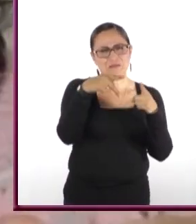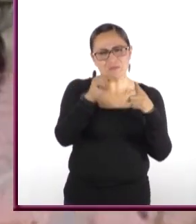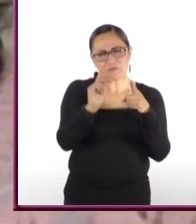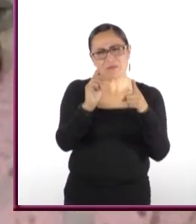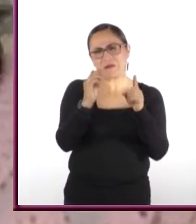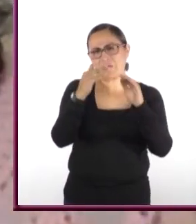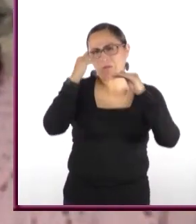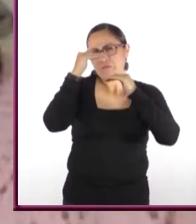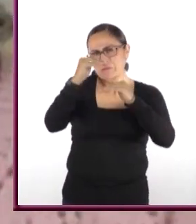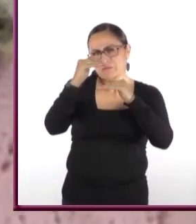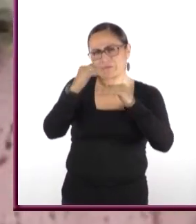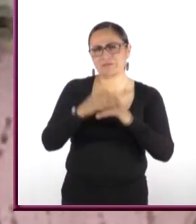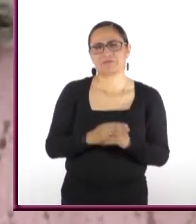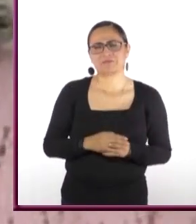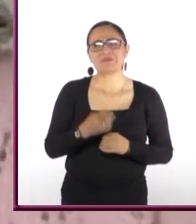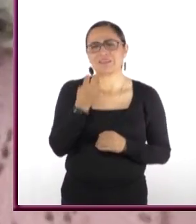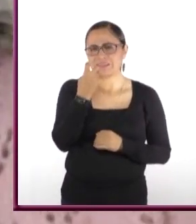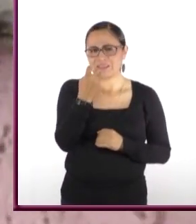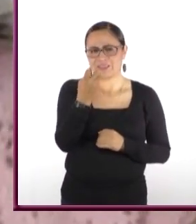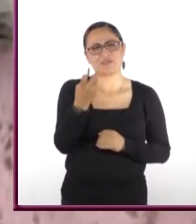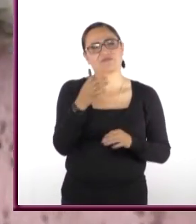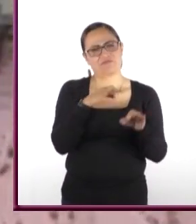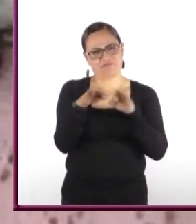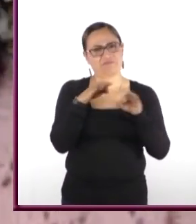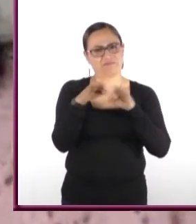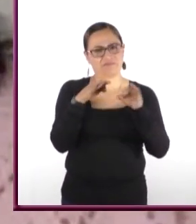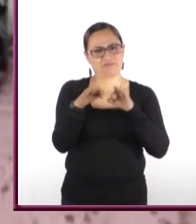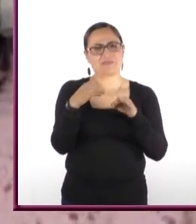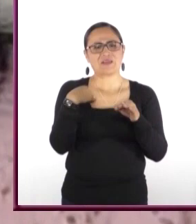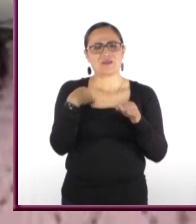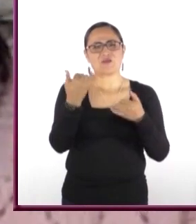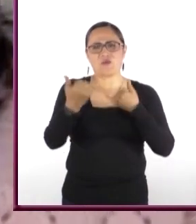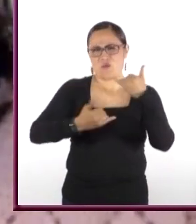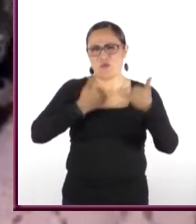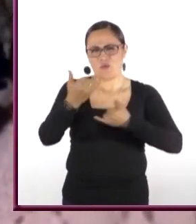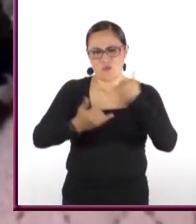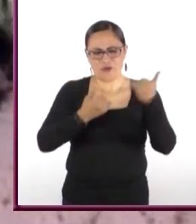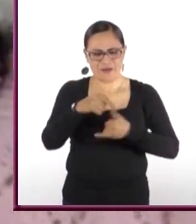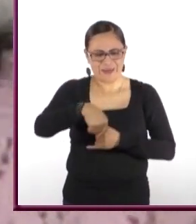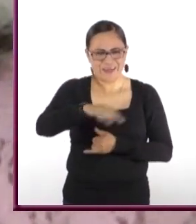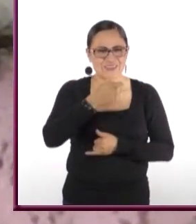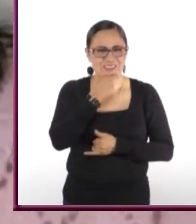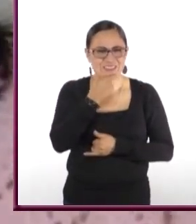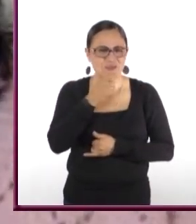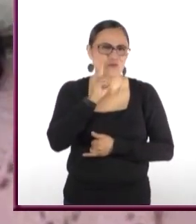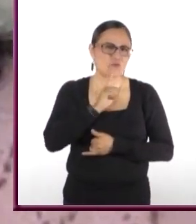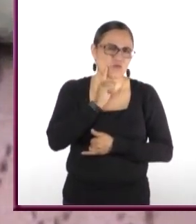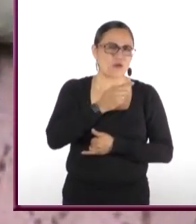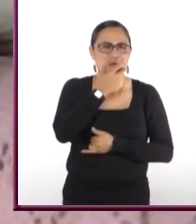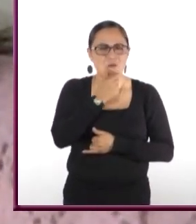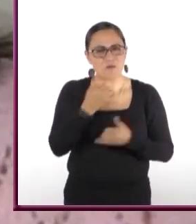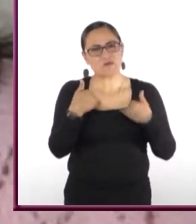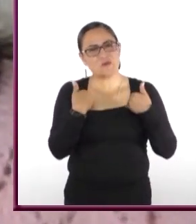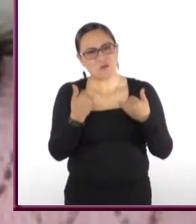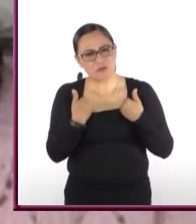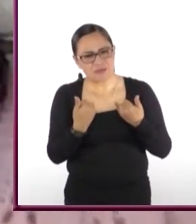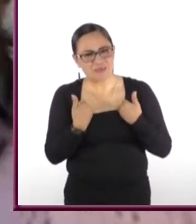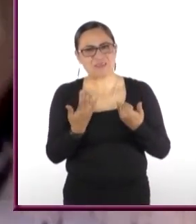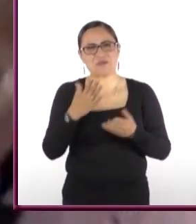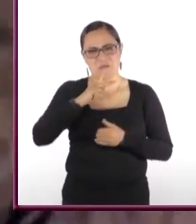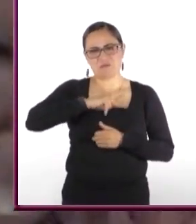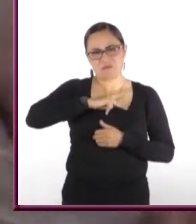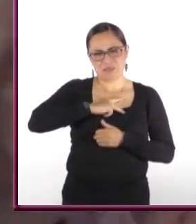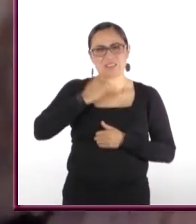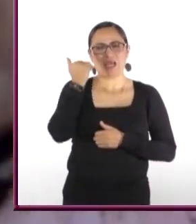como trabajamos. Entonces, yo juego cuando enseño con niñas y niños, jovencitas, jovencitos o